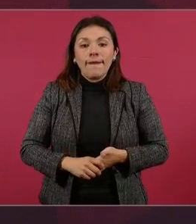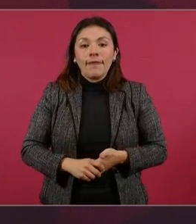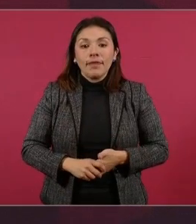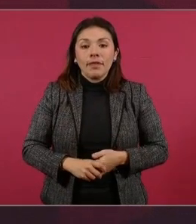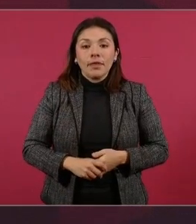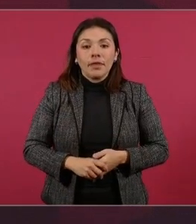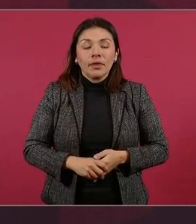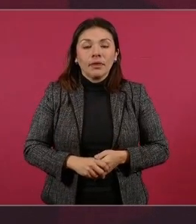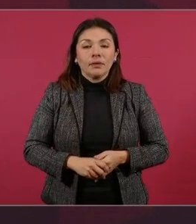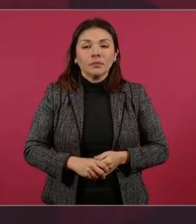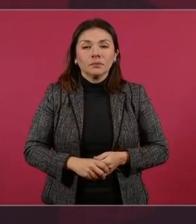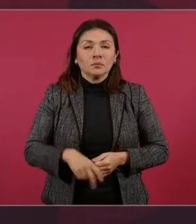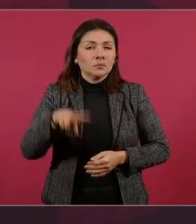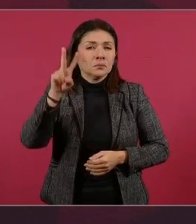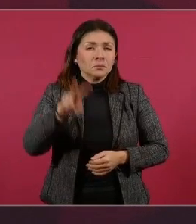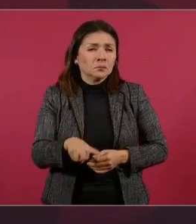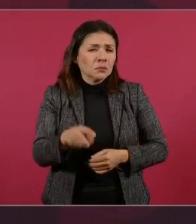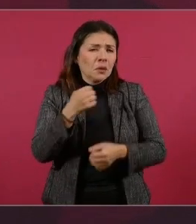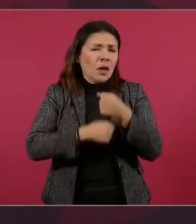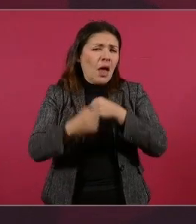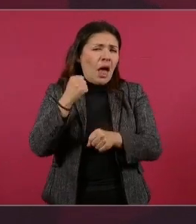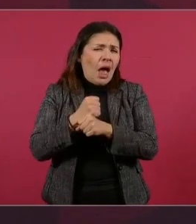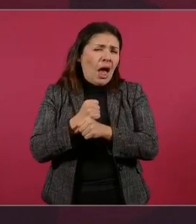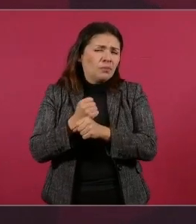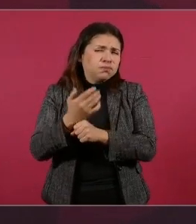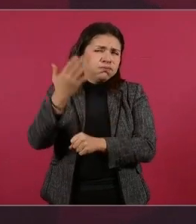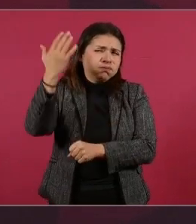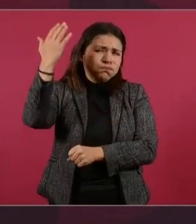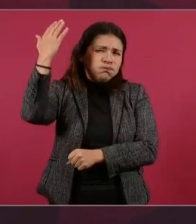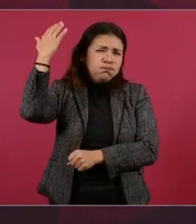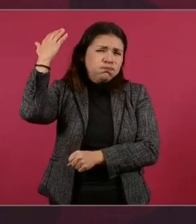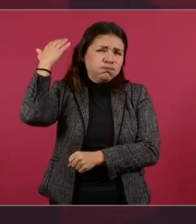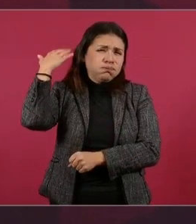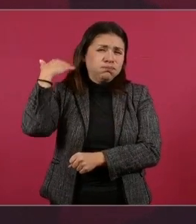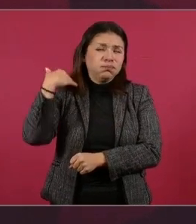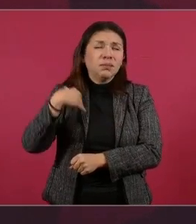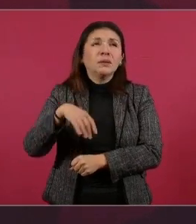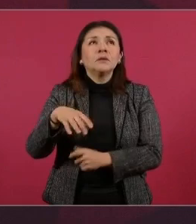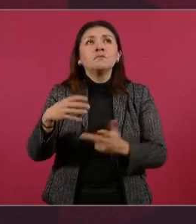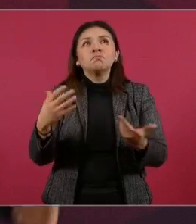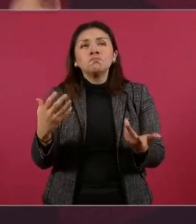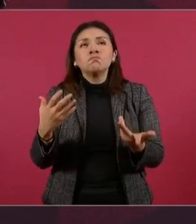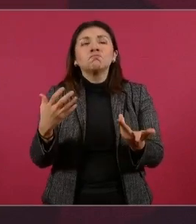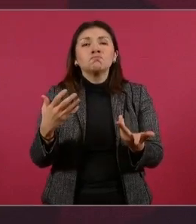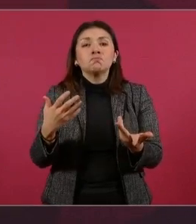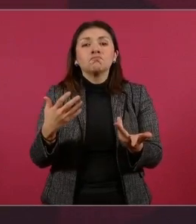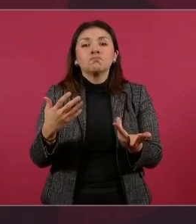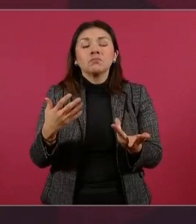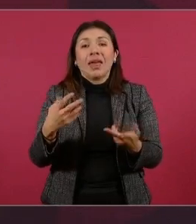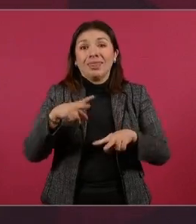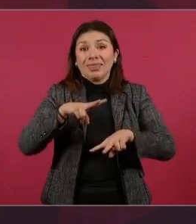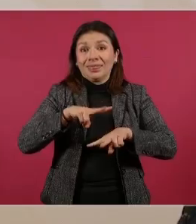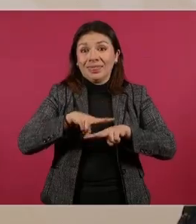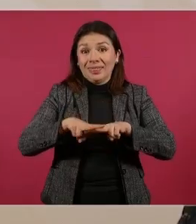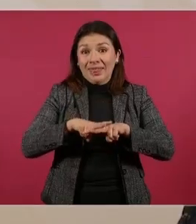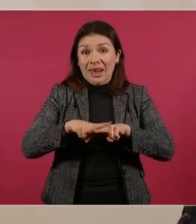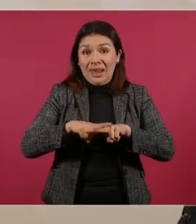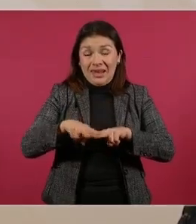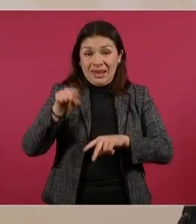e durante años décadas eh el tren